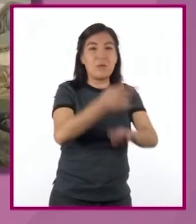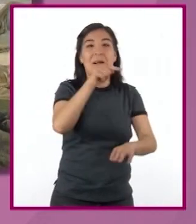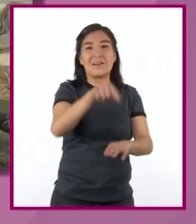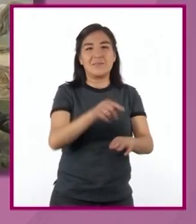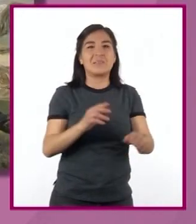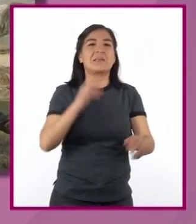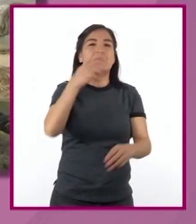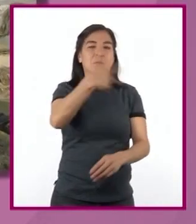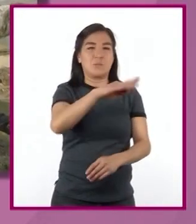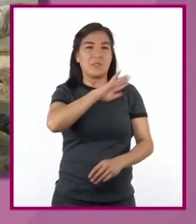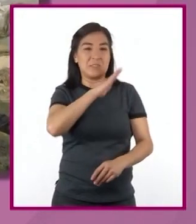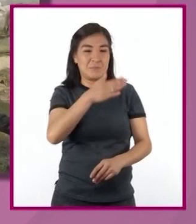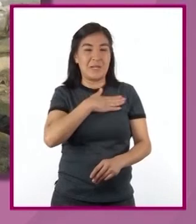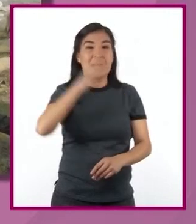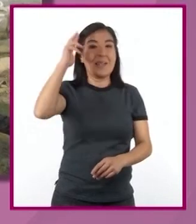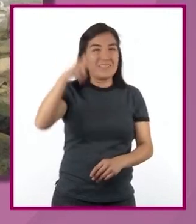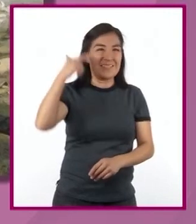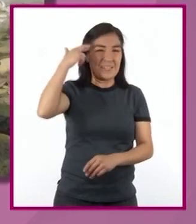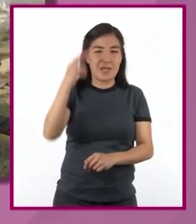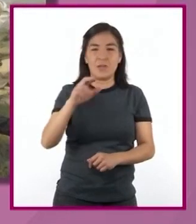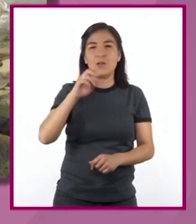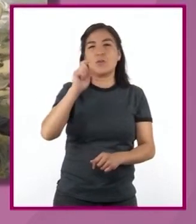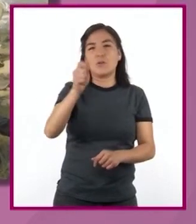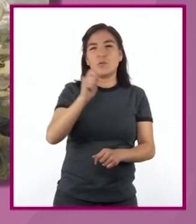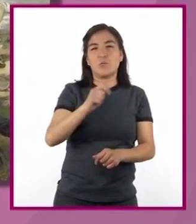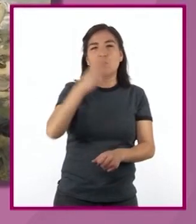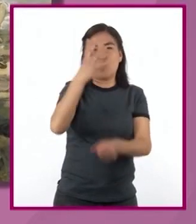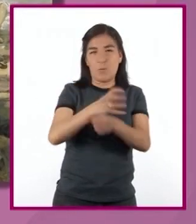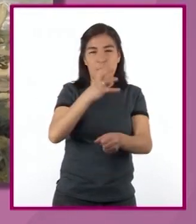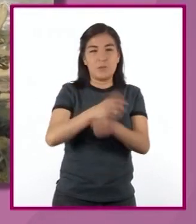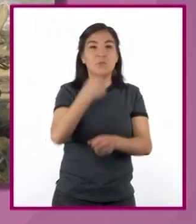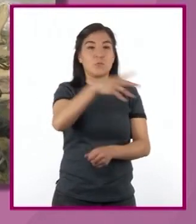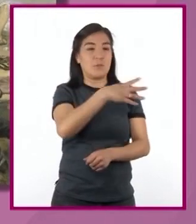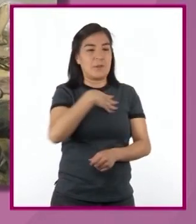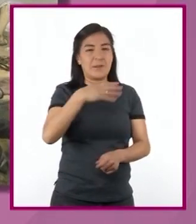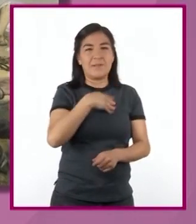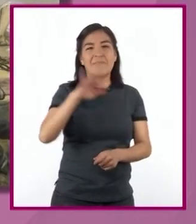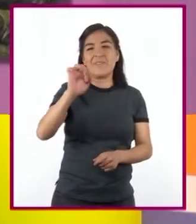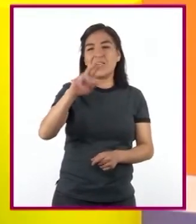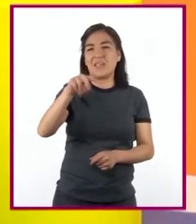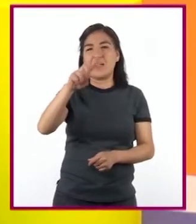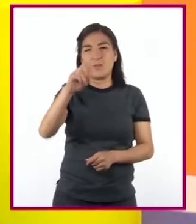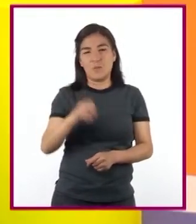Carlos IV para que cediera el trono a su hijo Fernando VII.